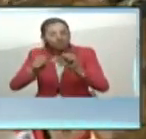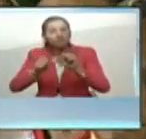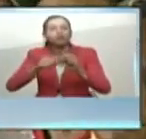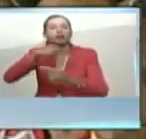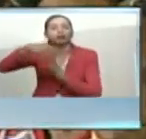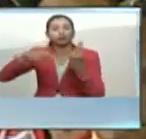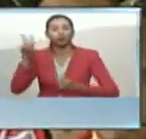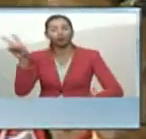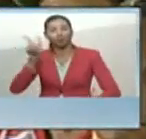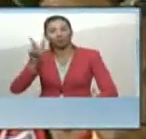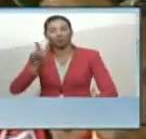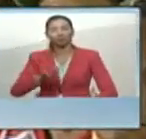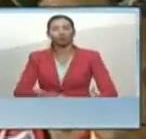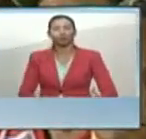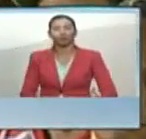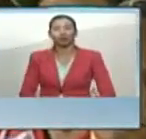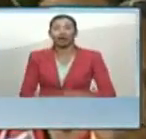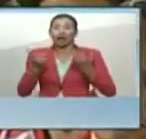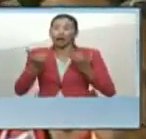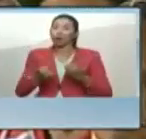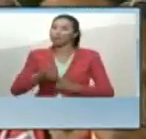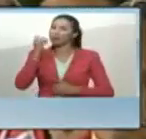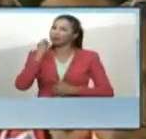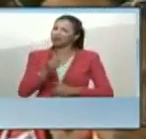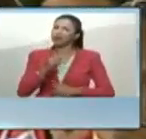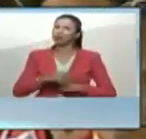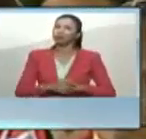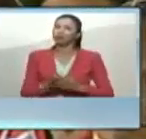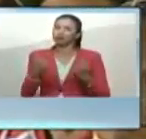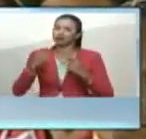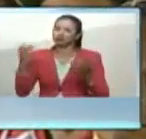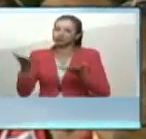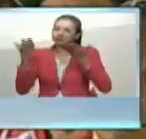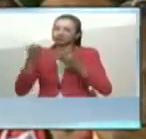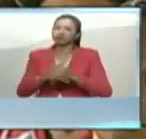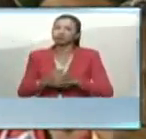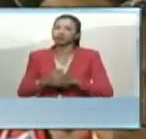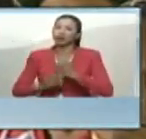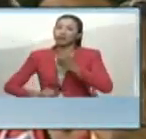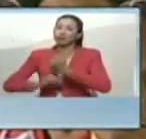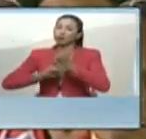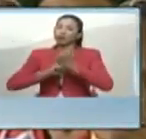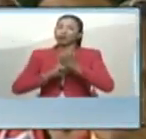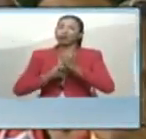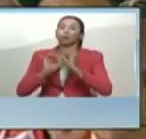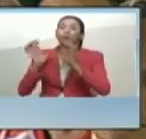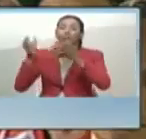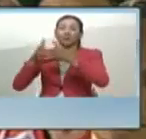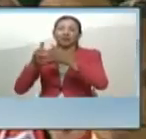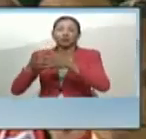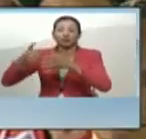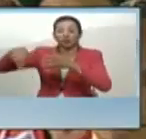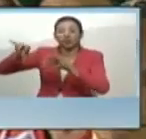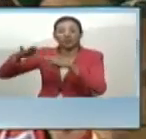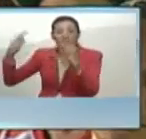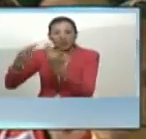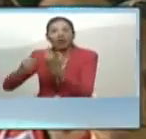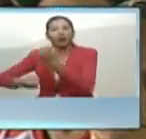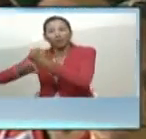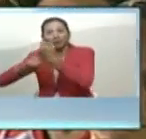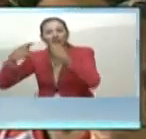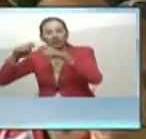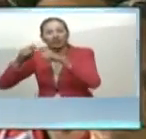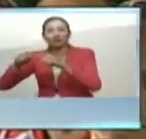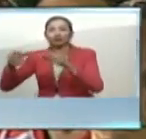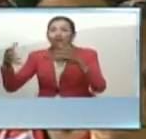Hoy, más que nunca, tenemos que tratar de unificar los votos con el movimiento bolivariano de familia. Hoy, más que nunca, tenemos que terminar